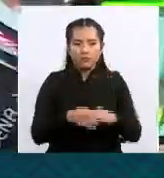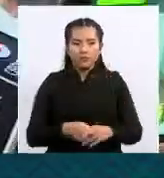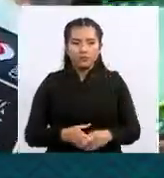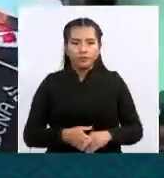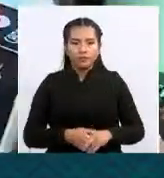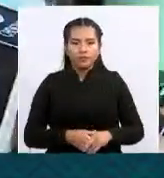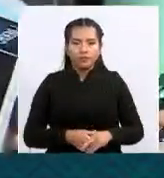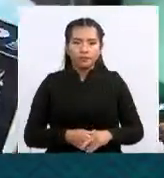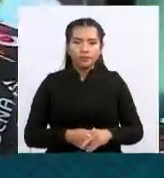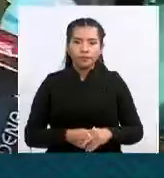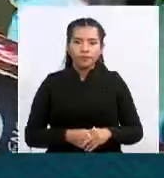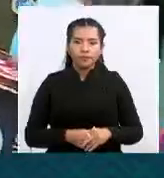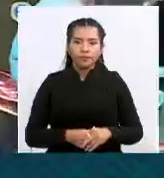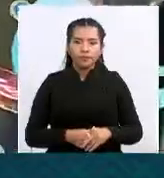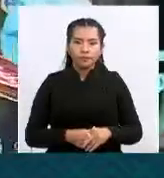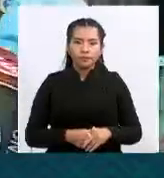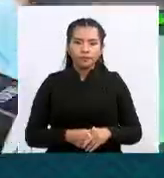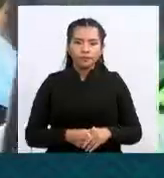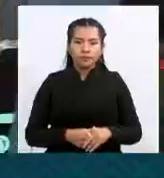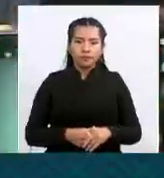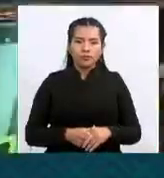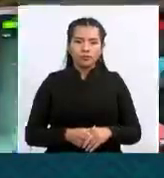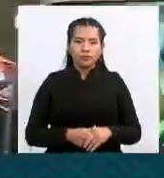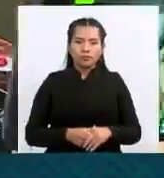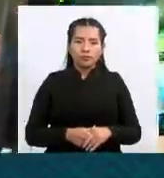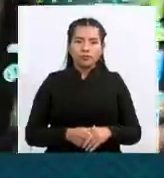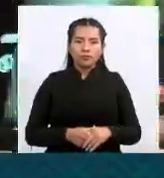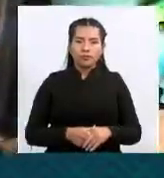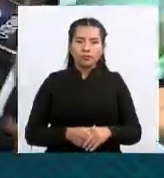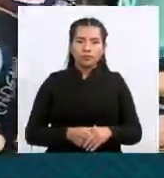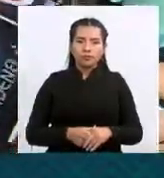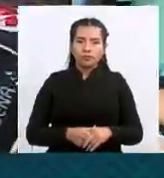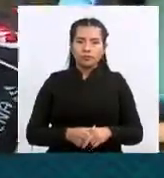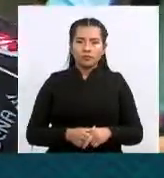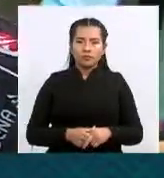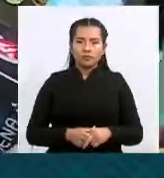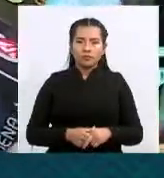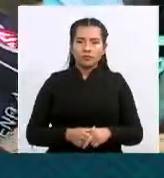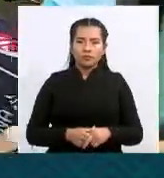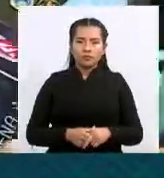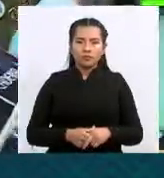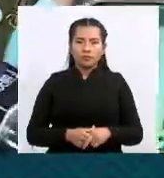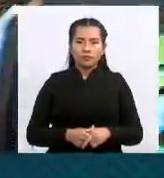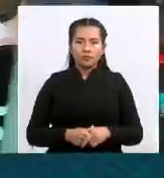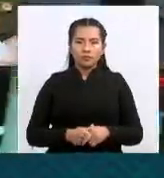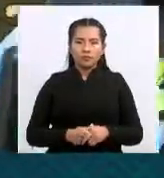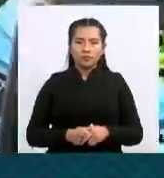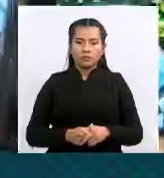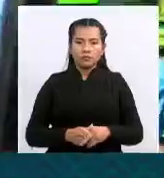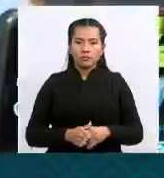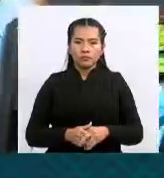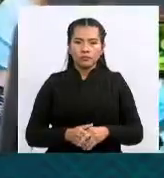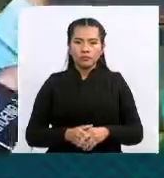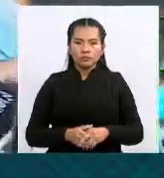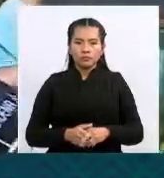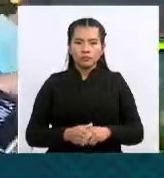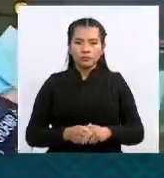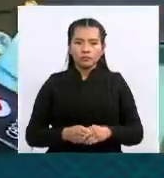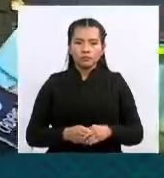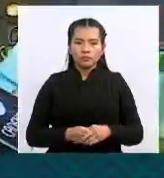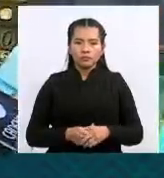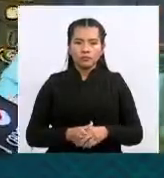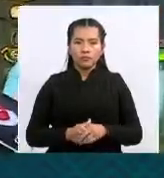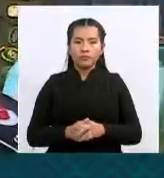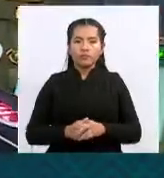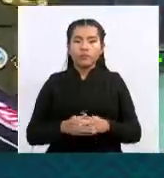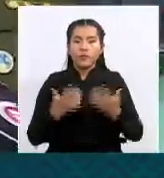en crisis? ¿Será así? ¿Se habla de una policía en crisis? Estamos en vivo para Telepaís. General, se habla de estos cambios, pero a raíz de una crisis policial, ¿será